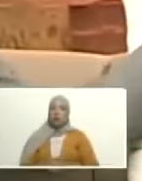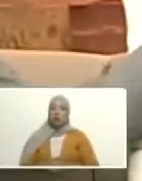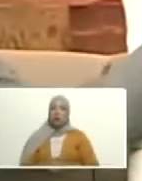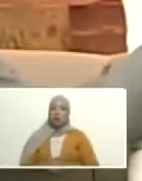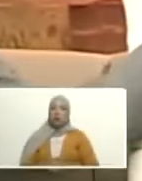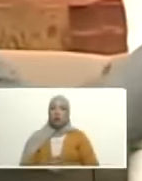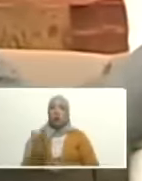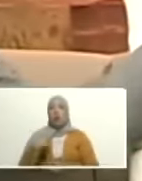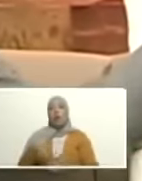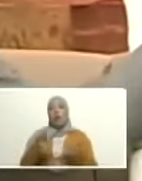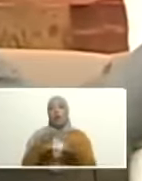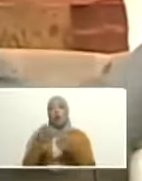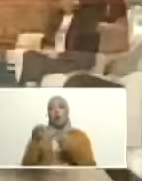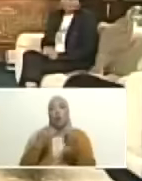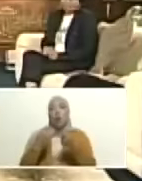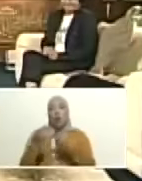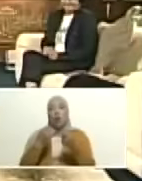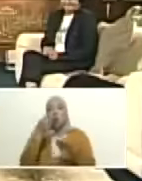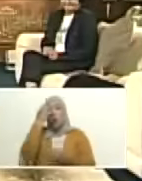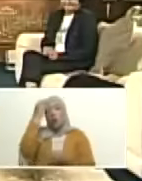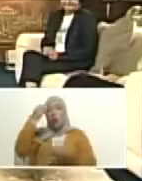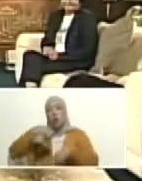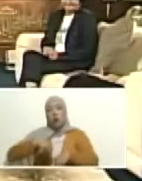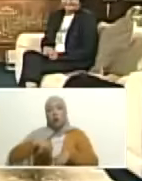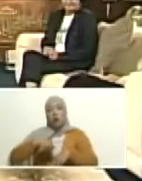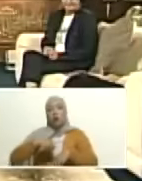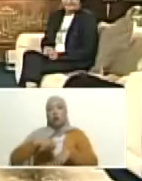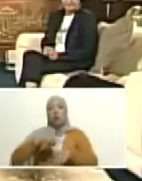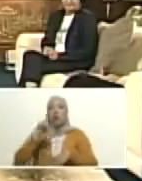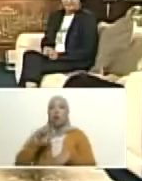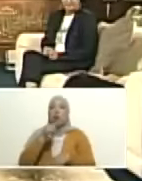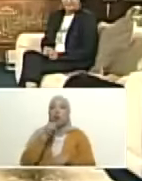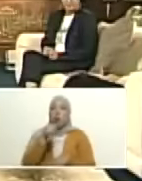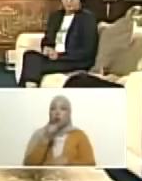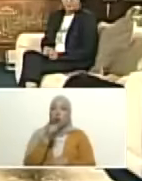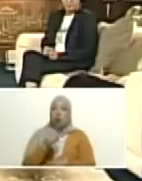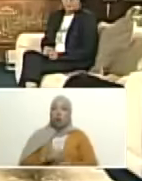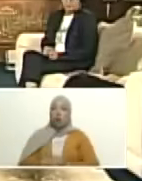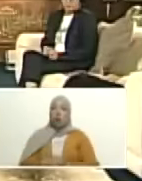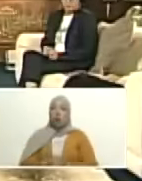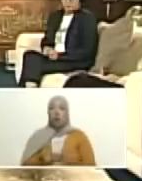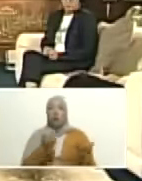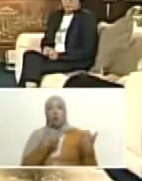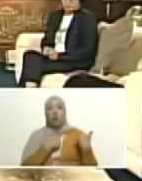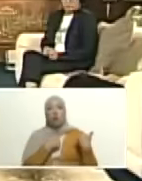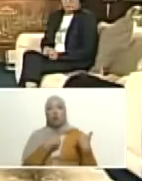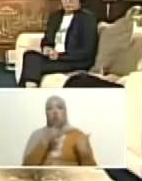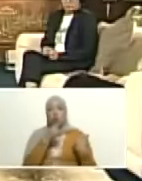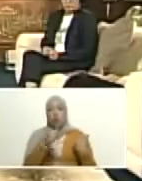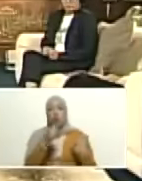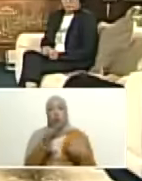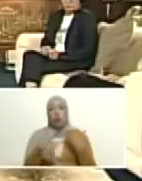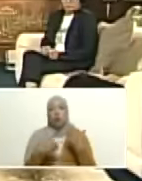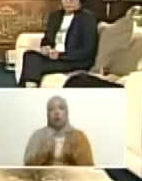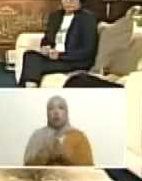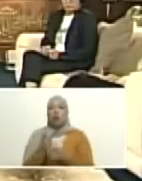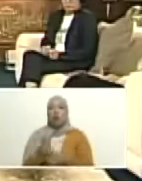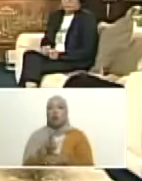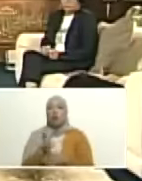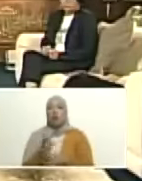Miembros de la Mesa de Negociación y Acuerdo. José Vicente Rangel. Roy Chardeton Matos, Aristóbulo